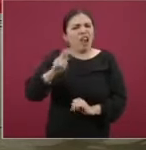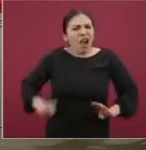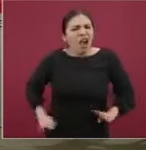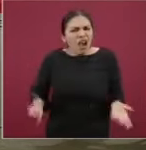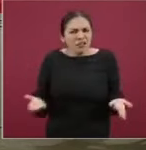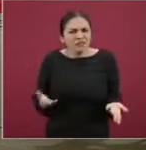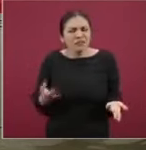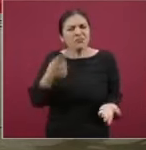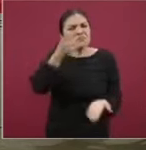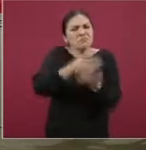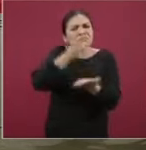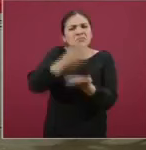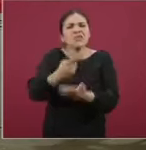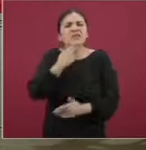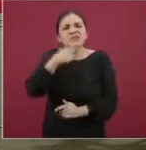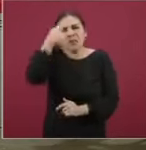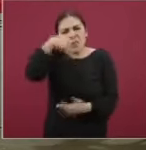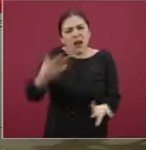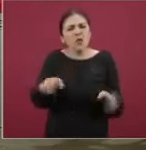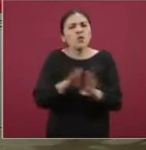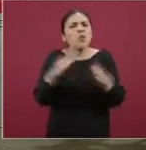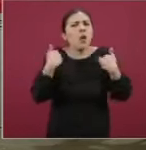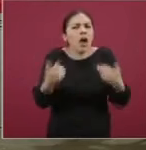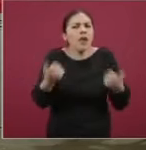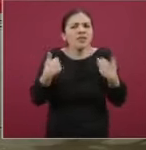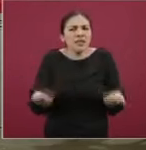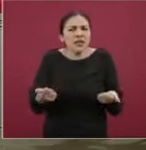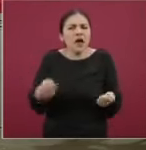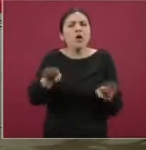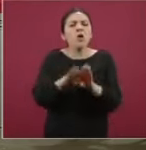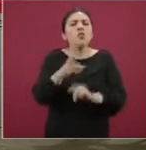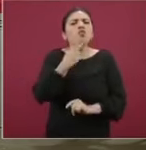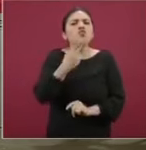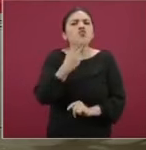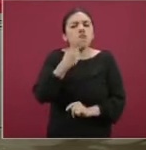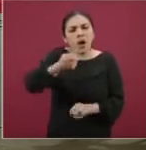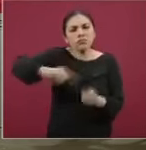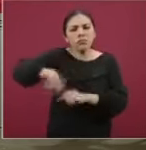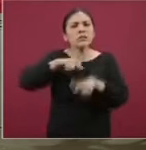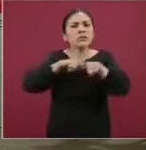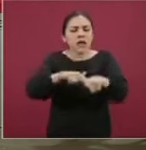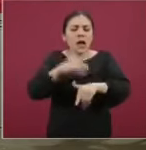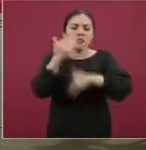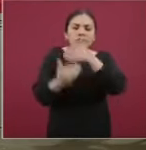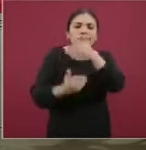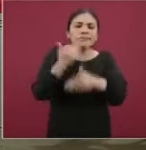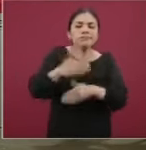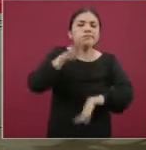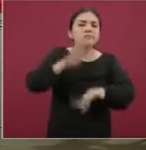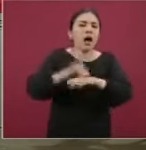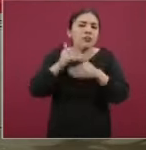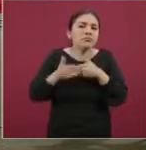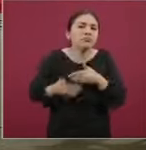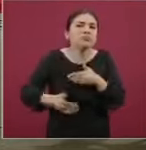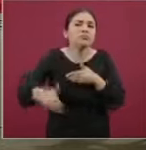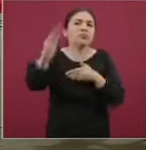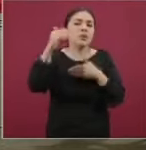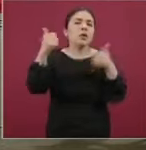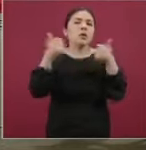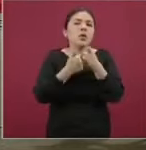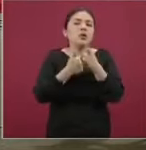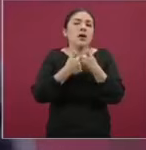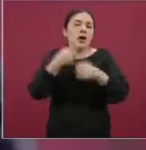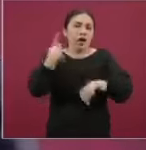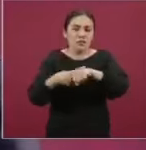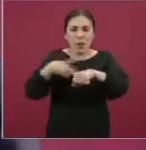consisten, qué es lo que identifican, cómo se interpretan y cuál es el uso que le vamos a seguir dando en la conducción